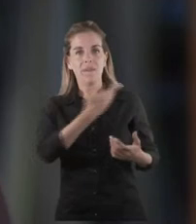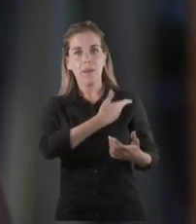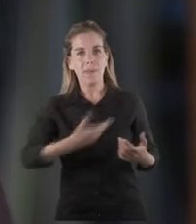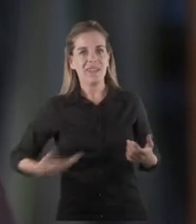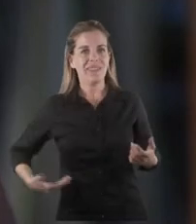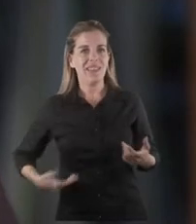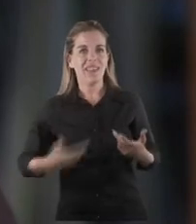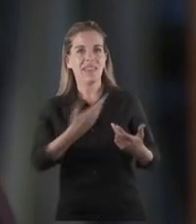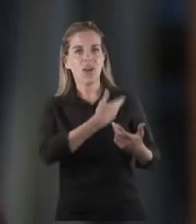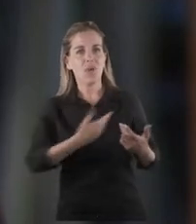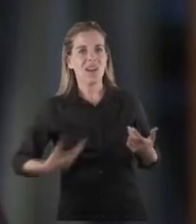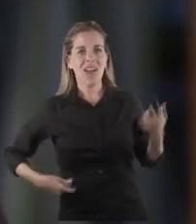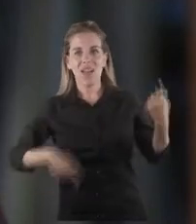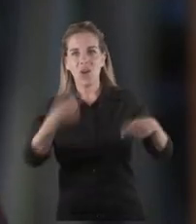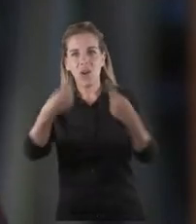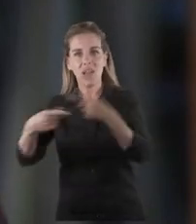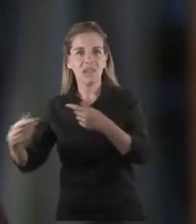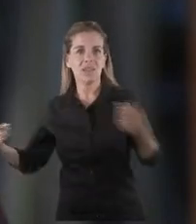a territorio